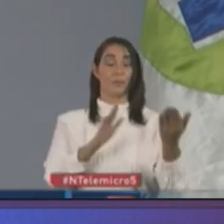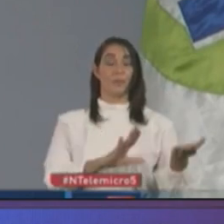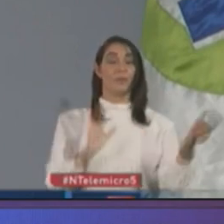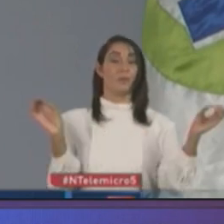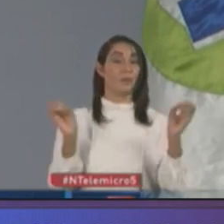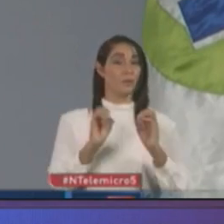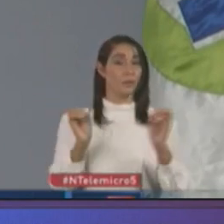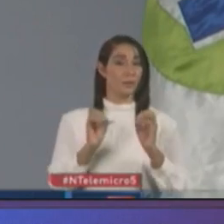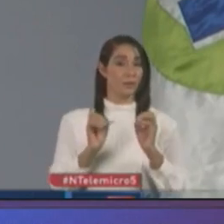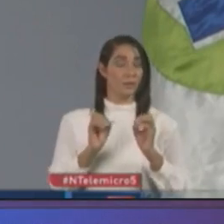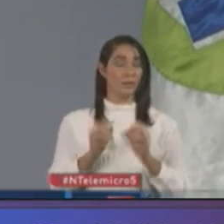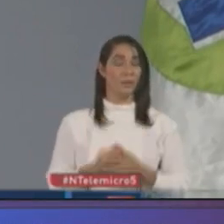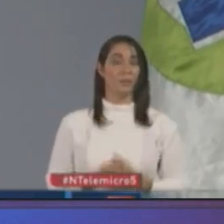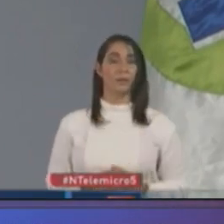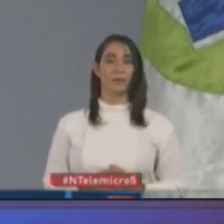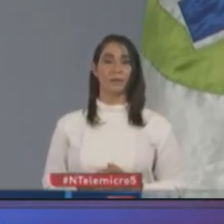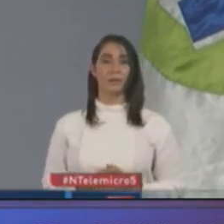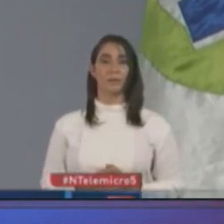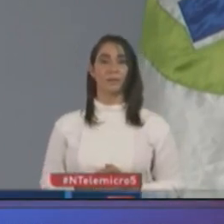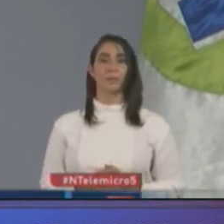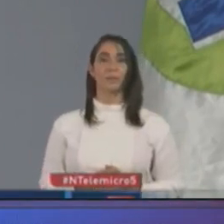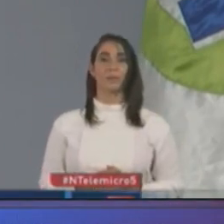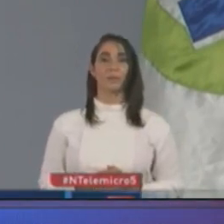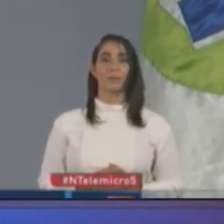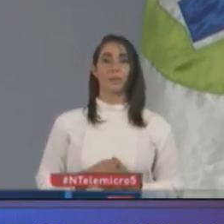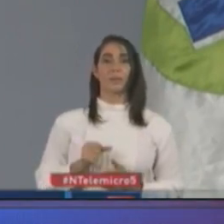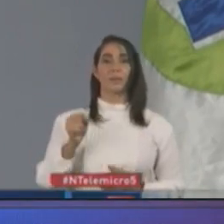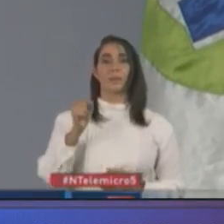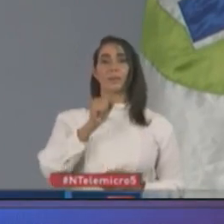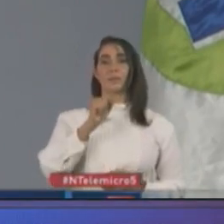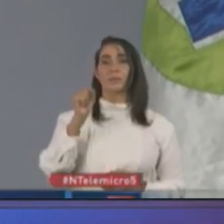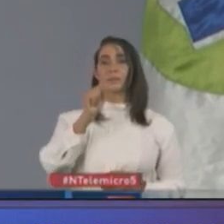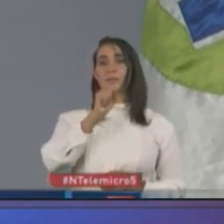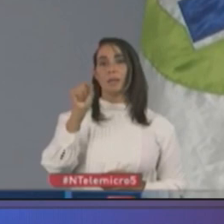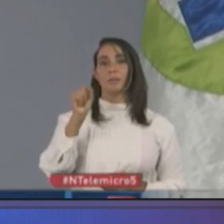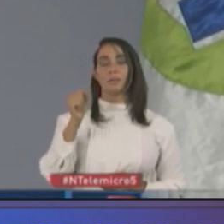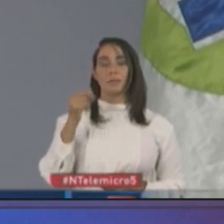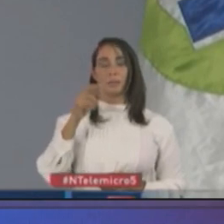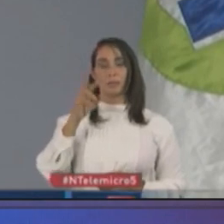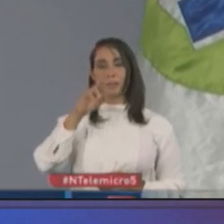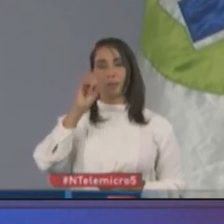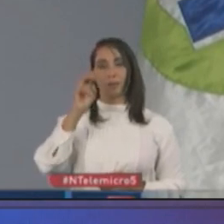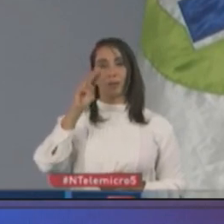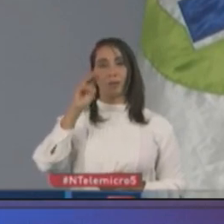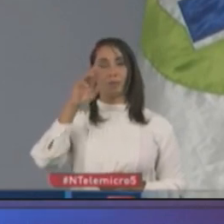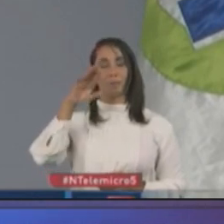0 fallecimientos. Sánchez Ramírez, 1 caso nuevo,